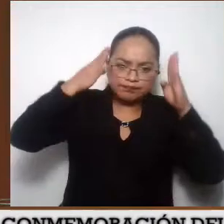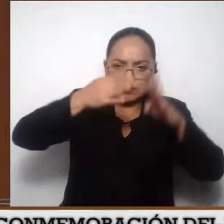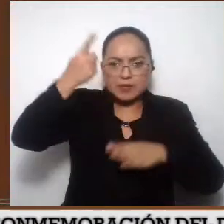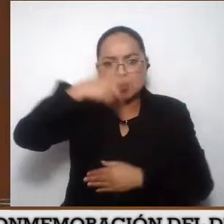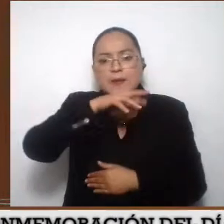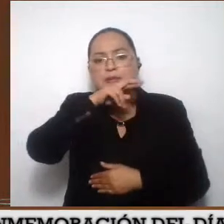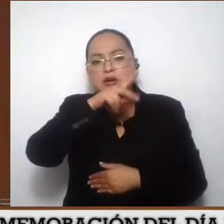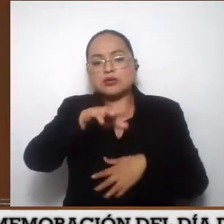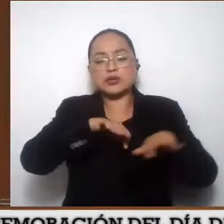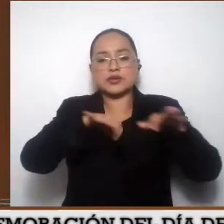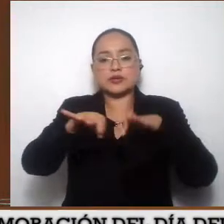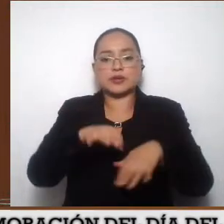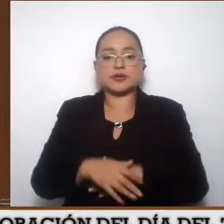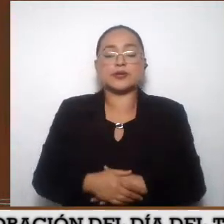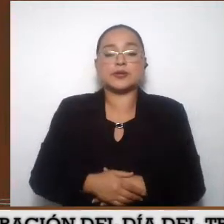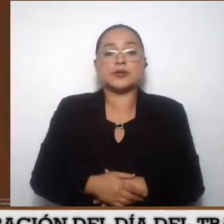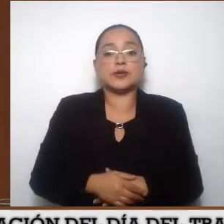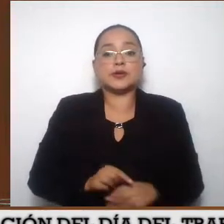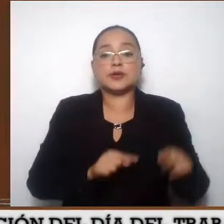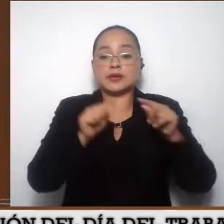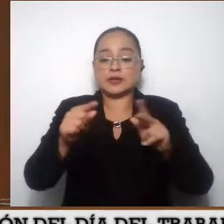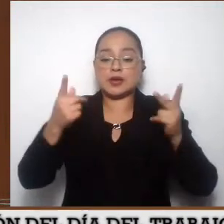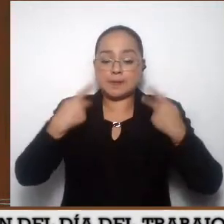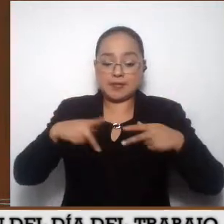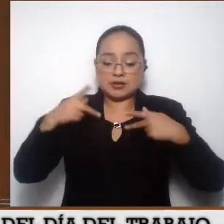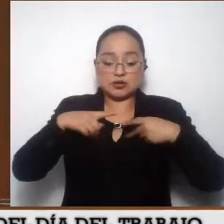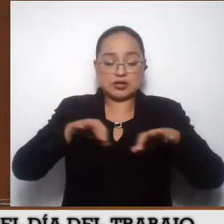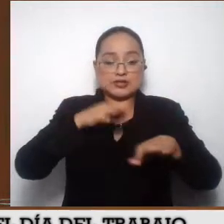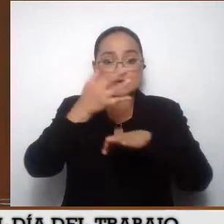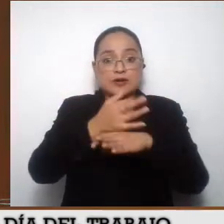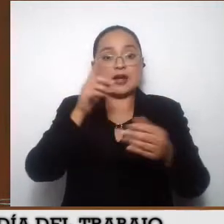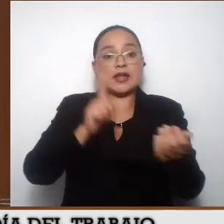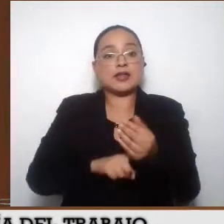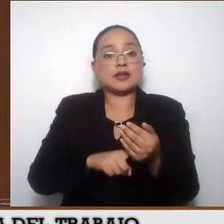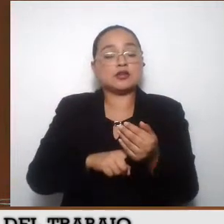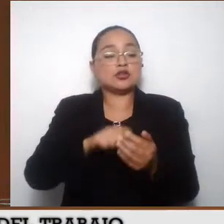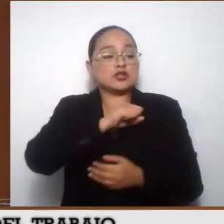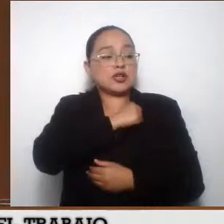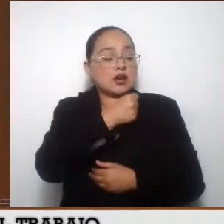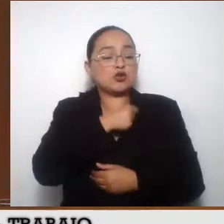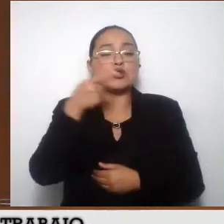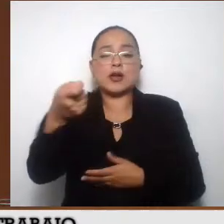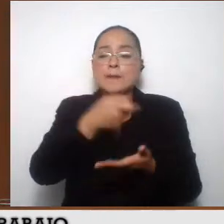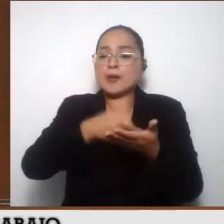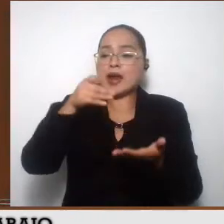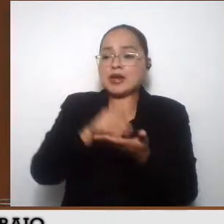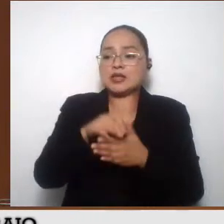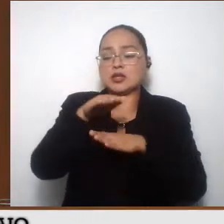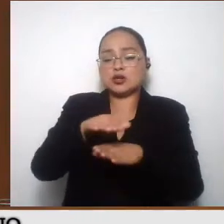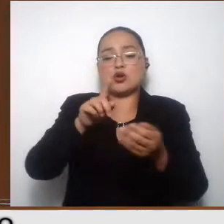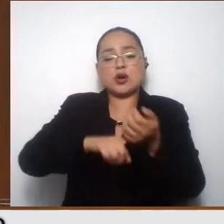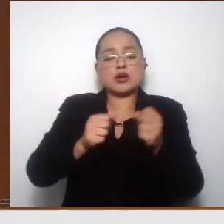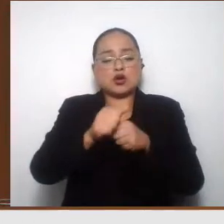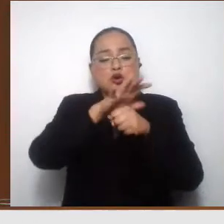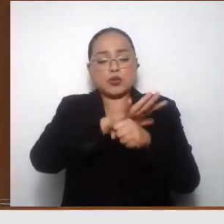posible. A los trabajadores y trabajadoras de la salud por su heroísmo ante la pandemia, a los trabajadores del campo que gracias